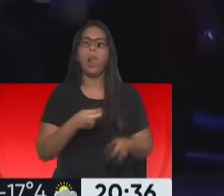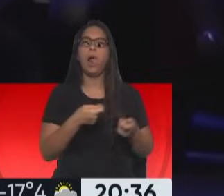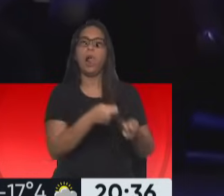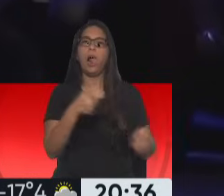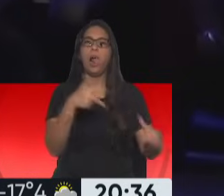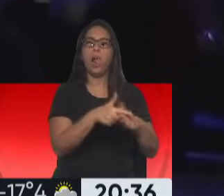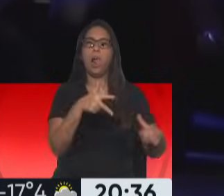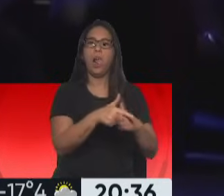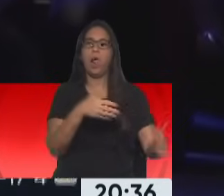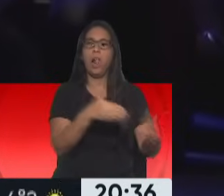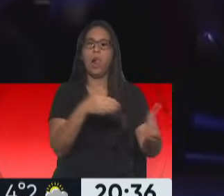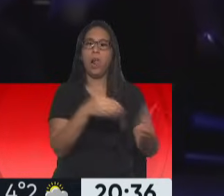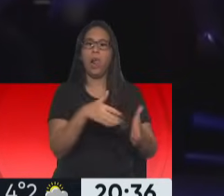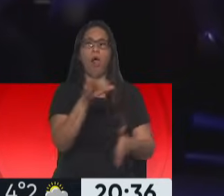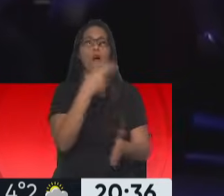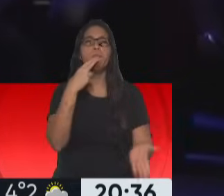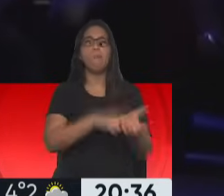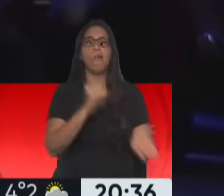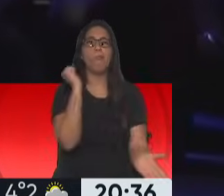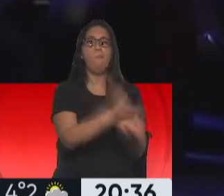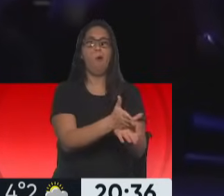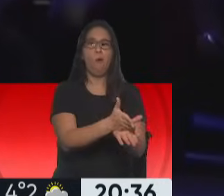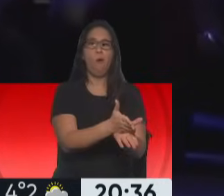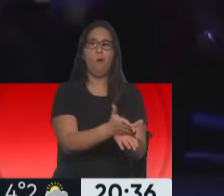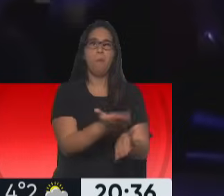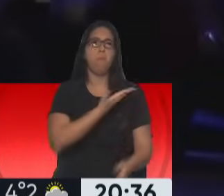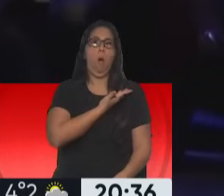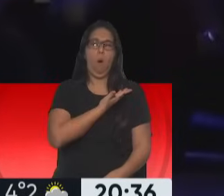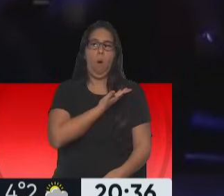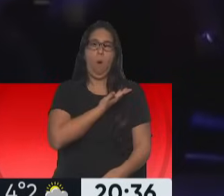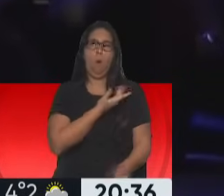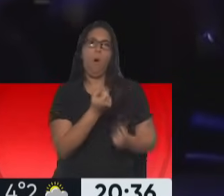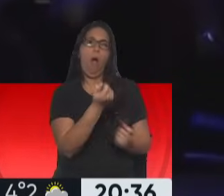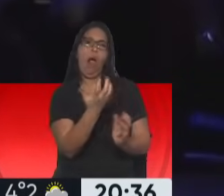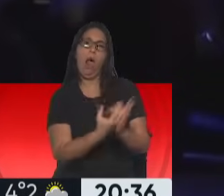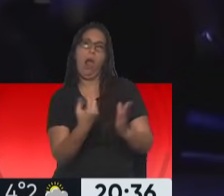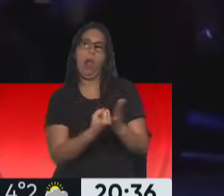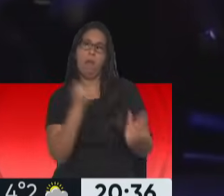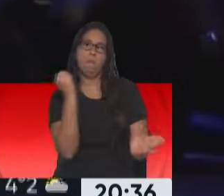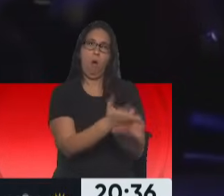imposible, o dicho de otra manera, matarlo a impuestos y regulaciones.